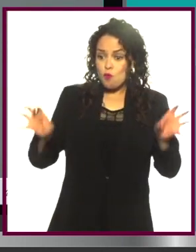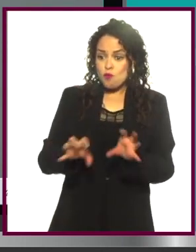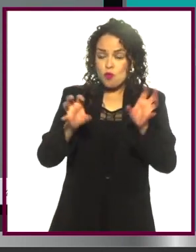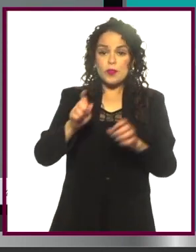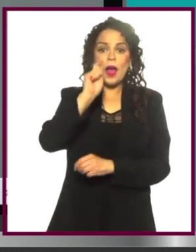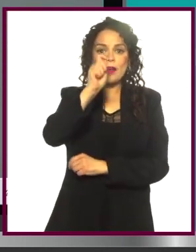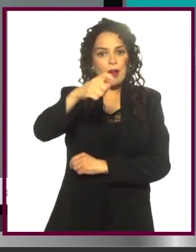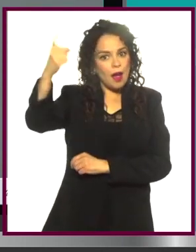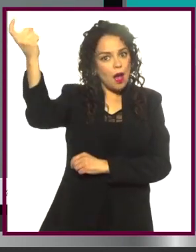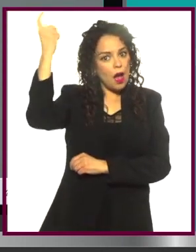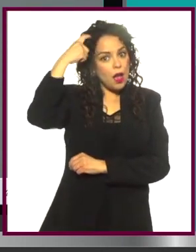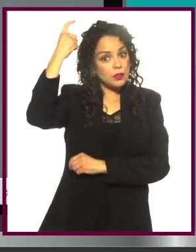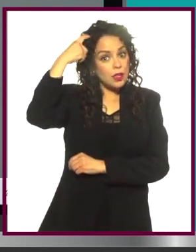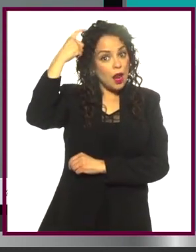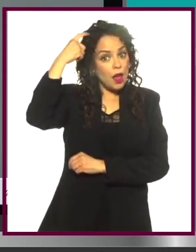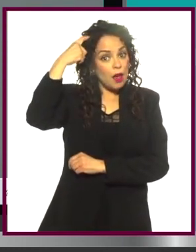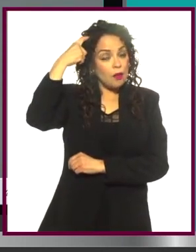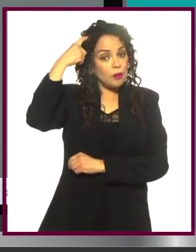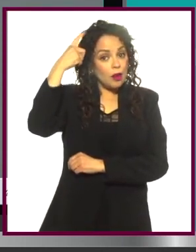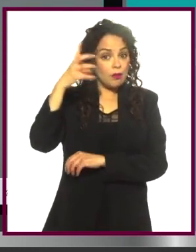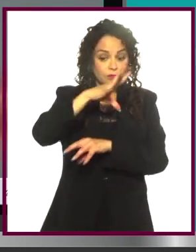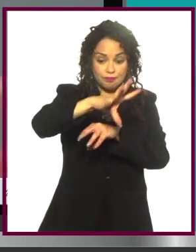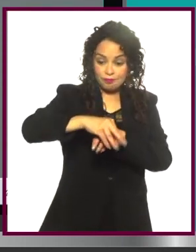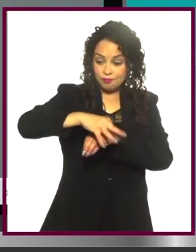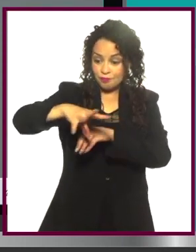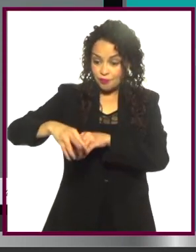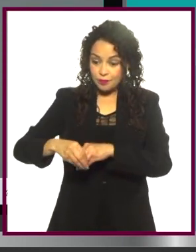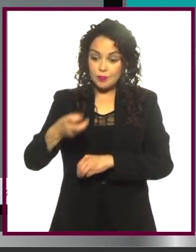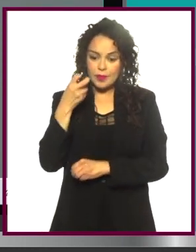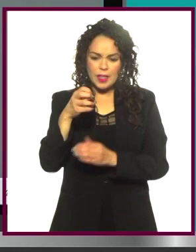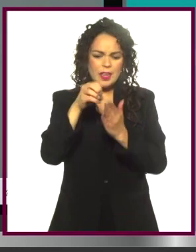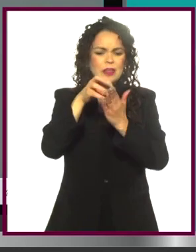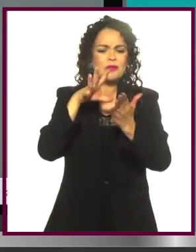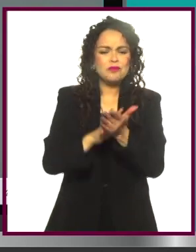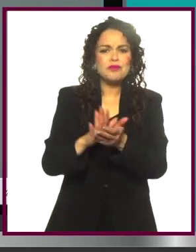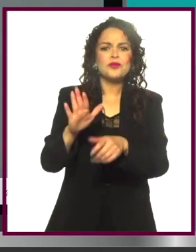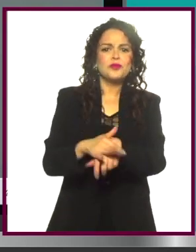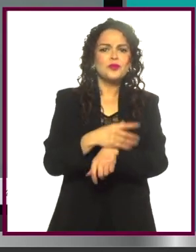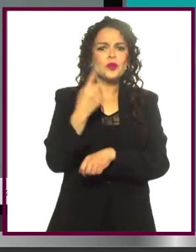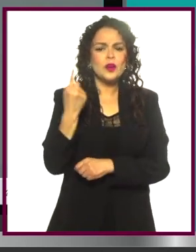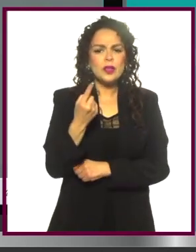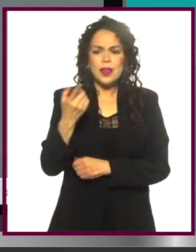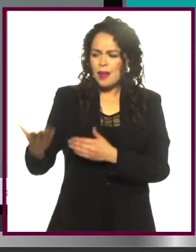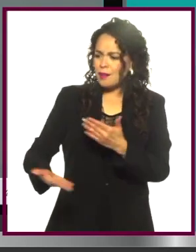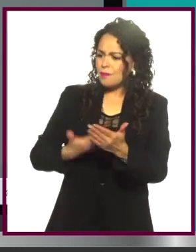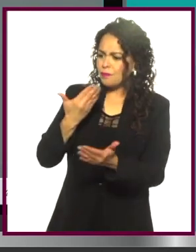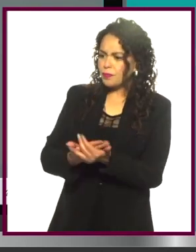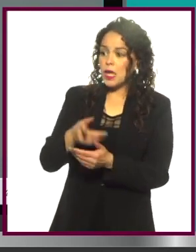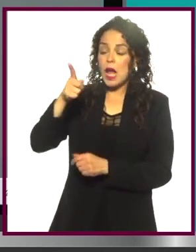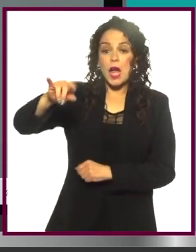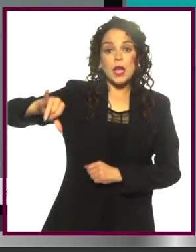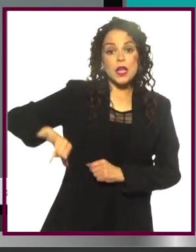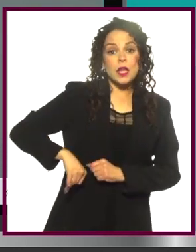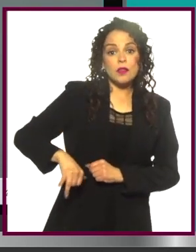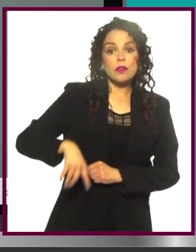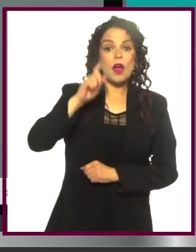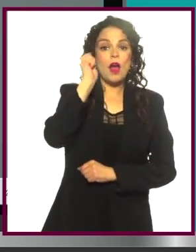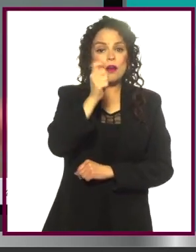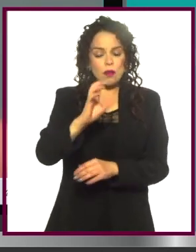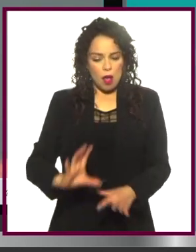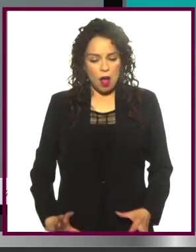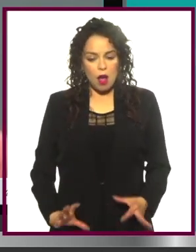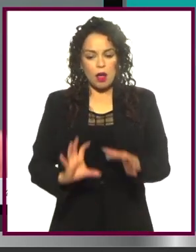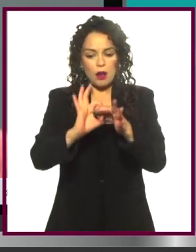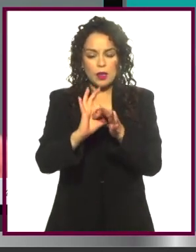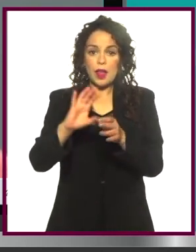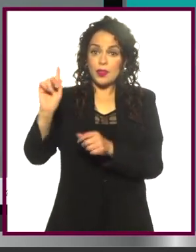una extensión del cerebro. Y todo esto lo planteó porque él se interesó en establecer la